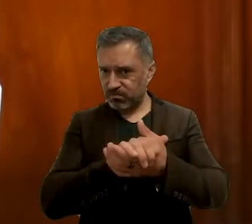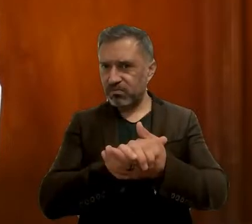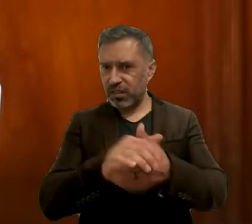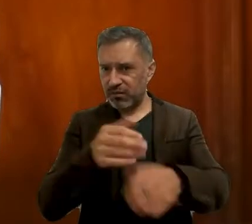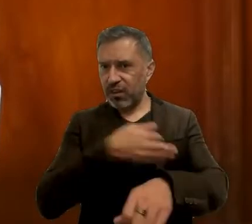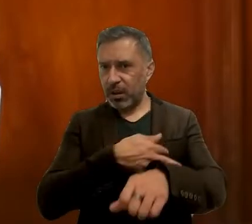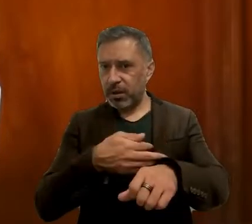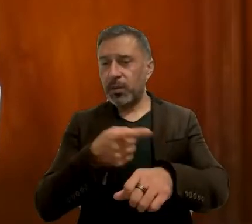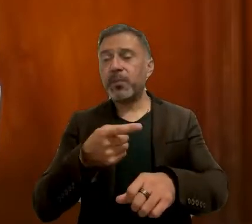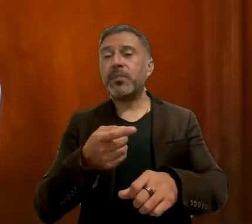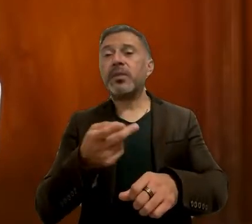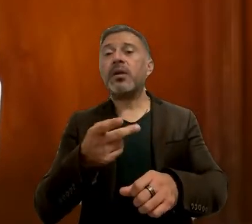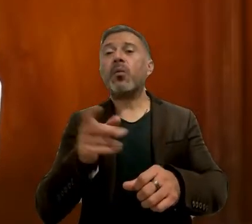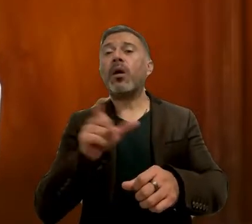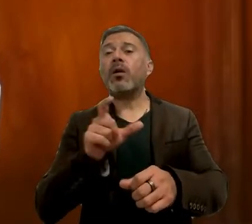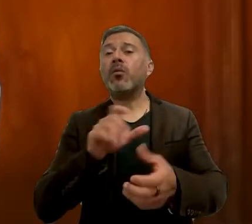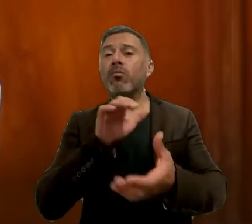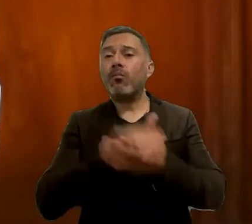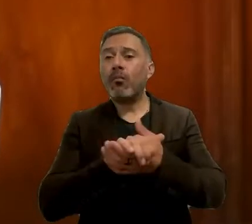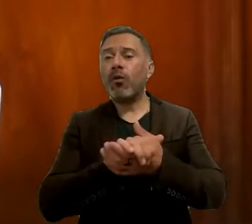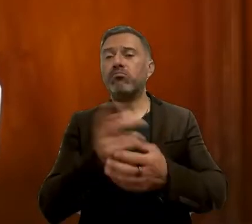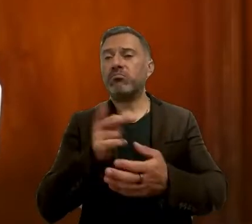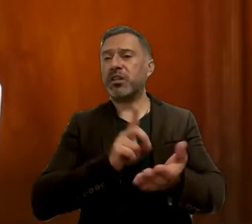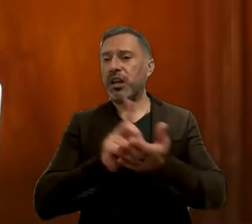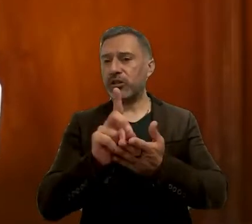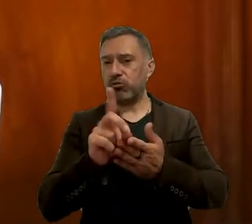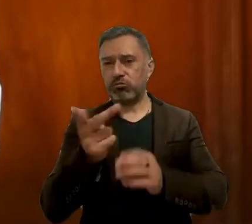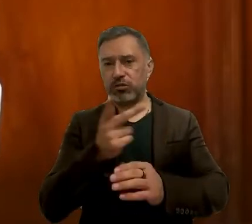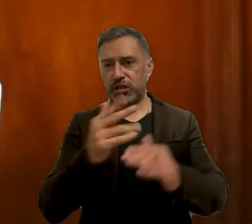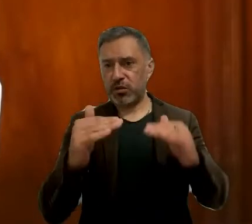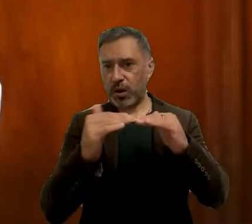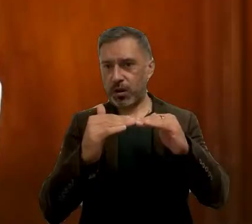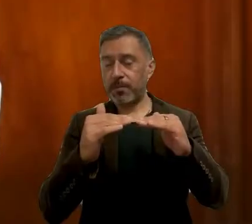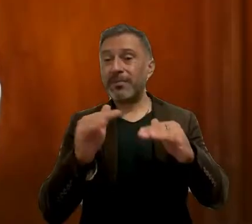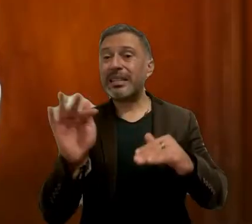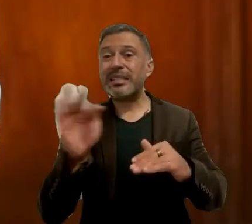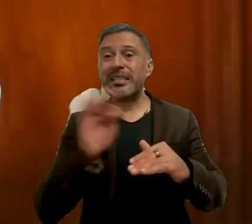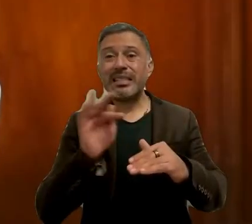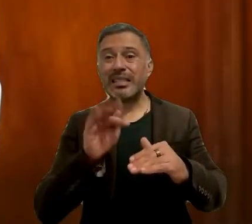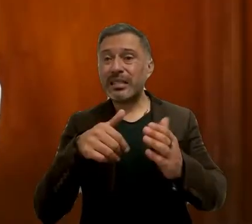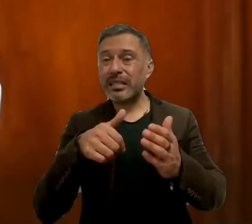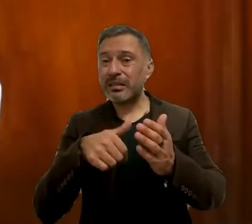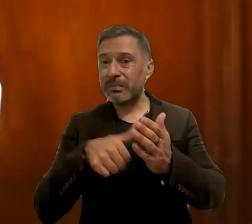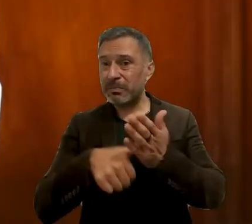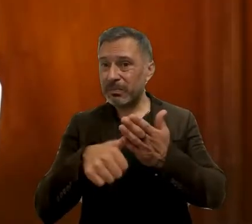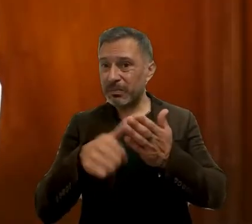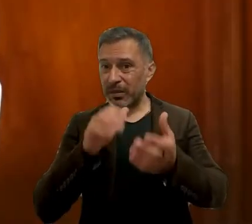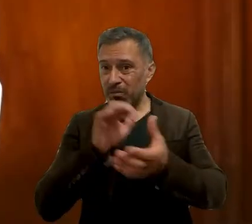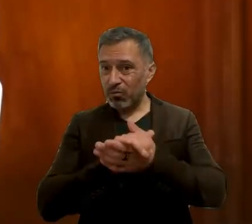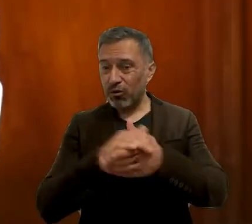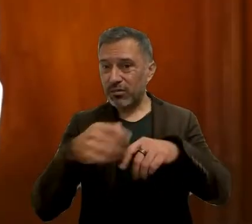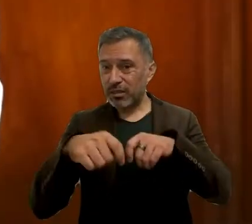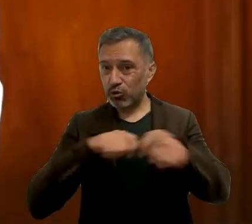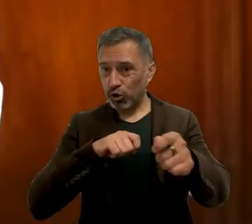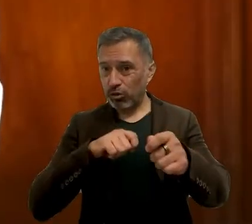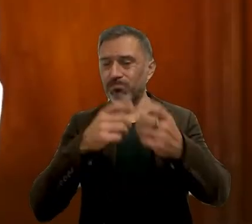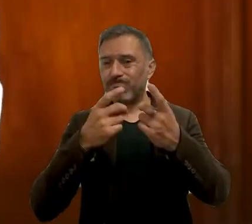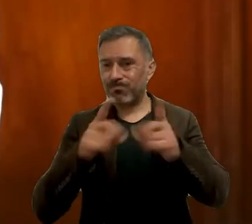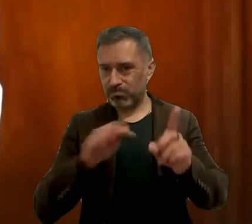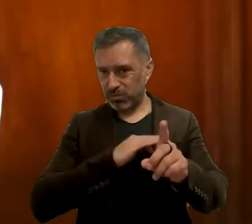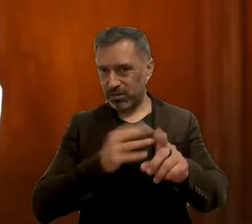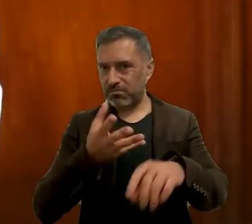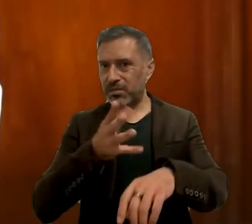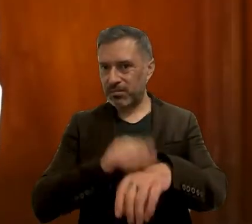cuanto al matrimonio durante el matrimonio y en caso de la disolución del matrimonio. Además, que solo mediante libre y